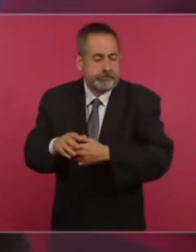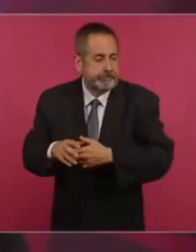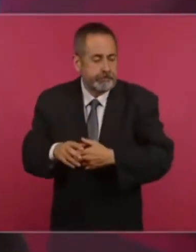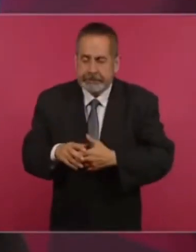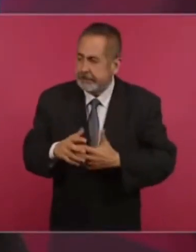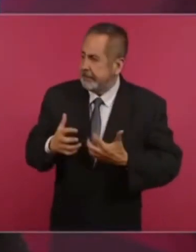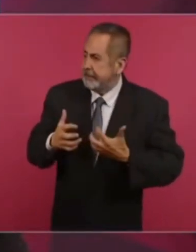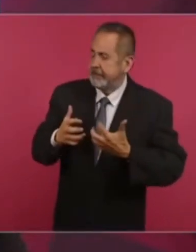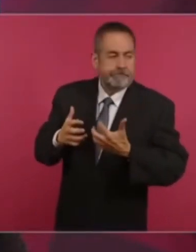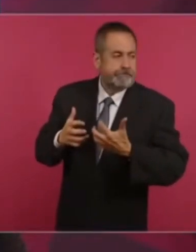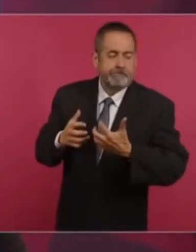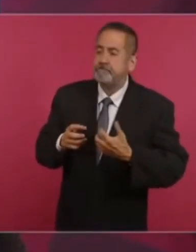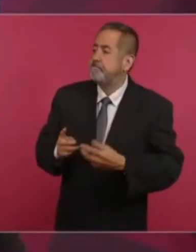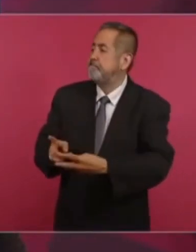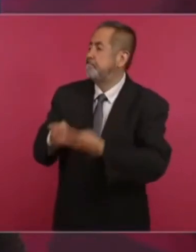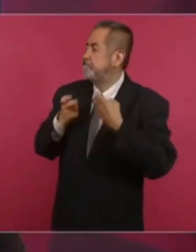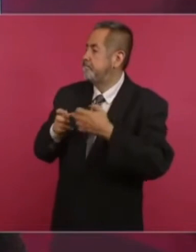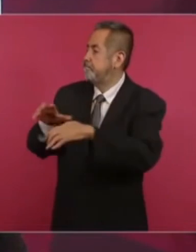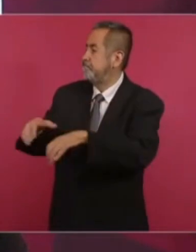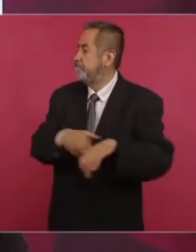elección.